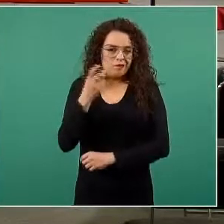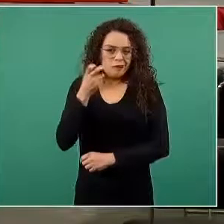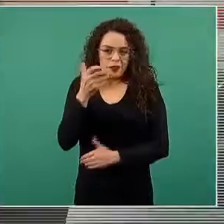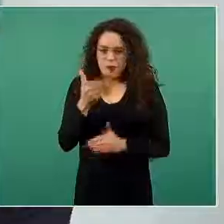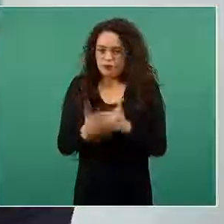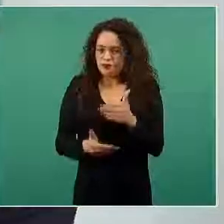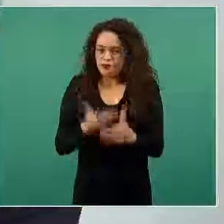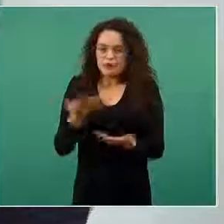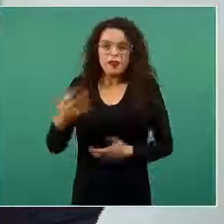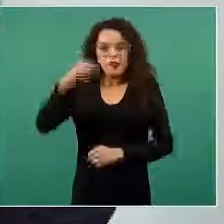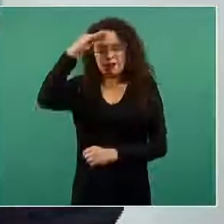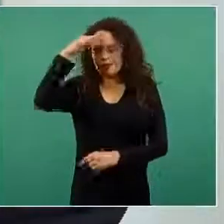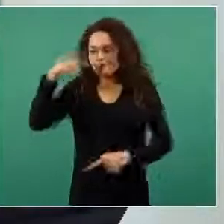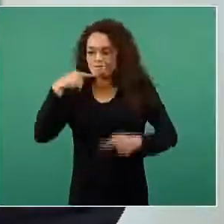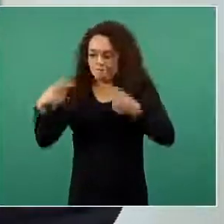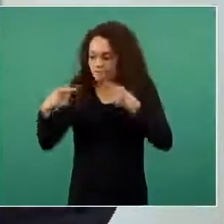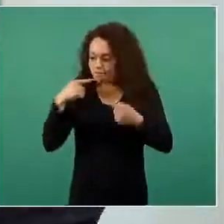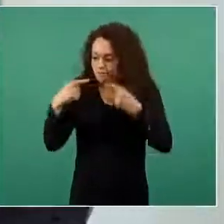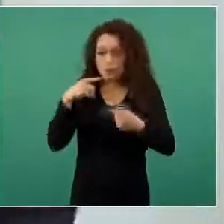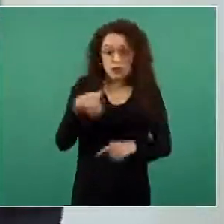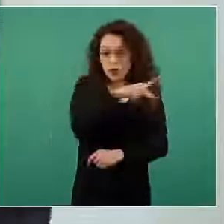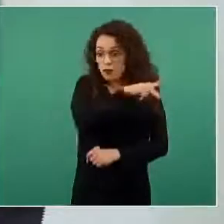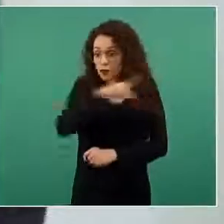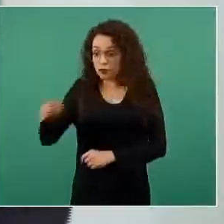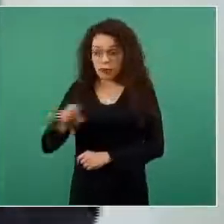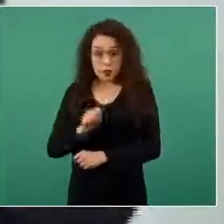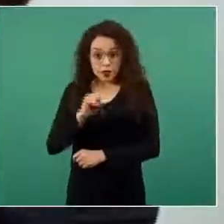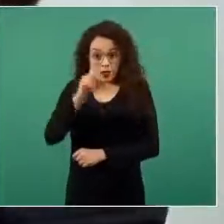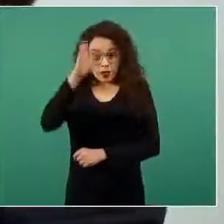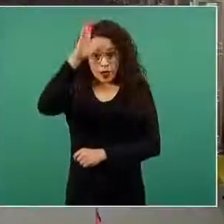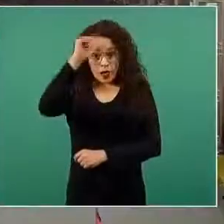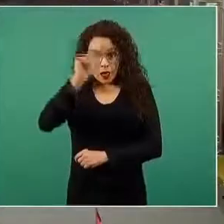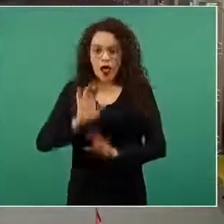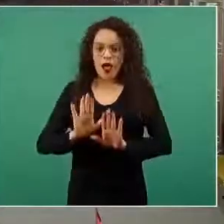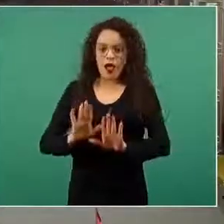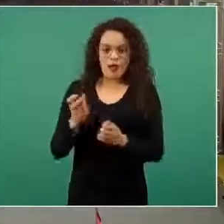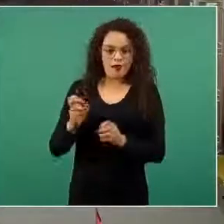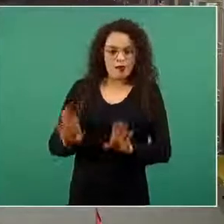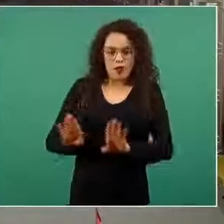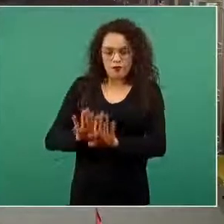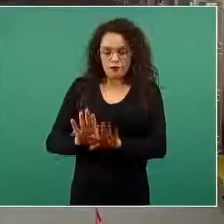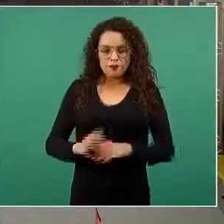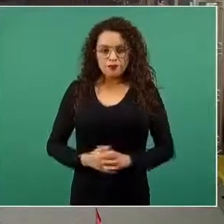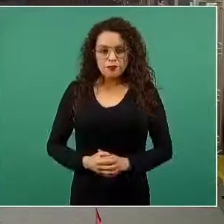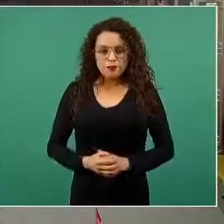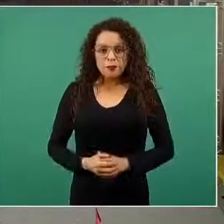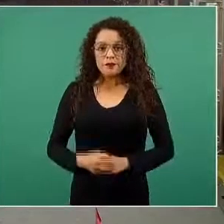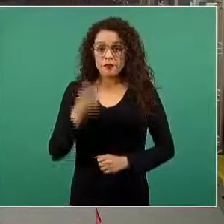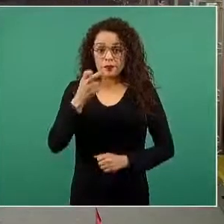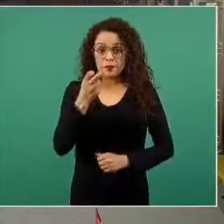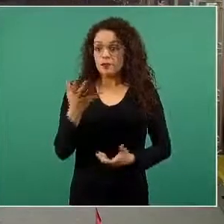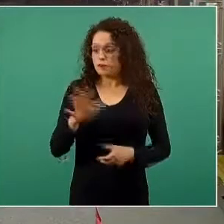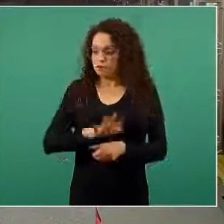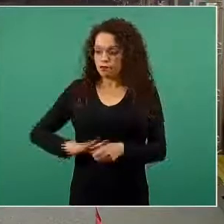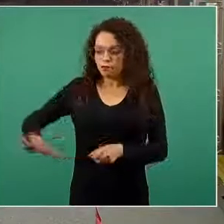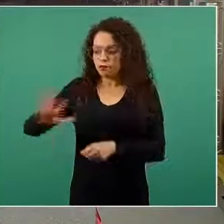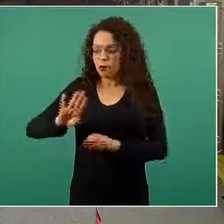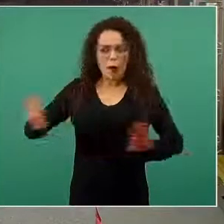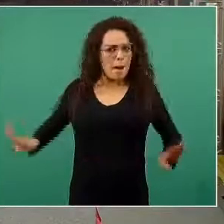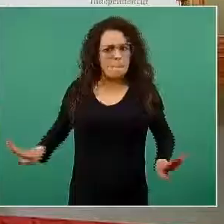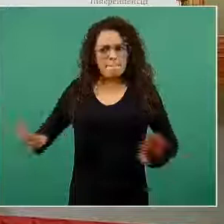entonces se tomaba una decisión consensuada donde se cerraba la localidad. Entonces en ese momento se cerraba la localidad